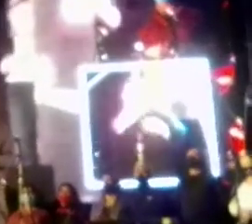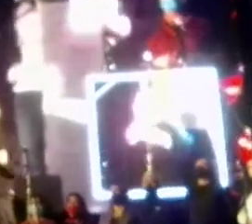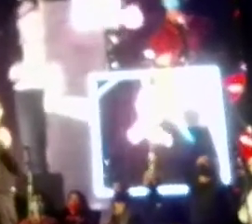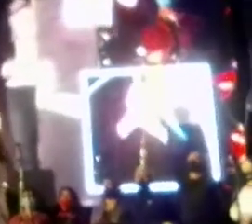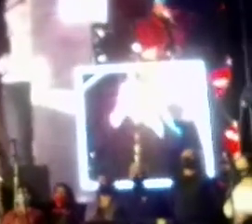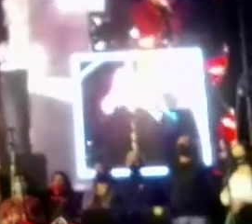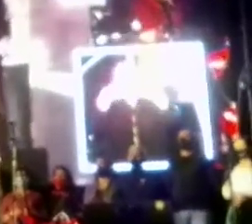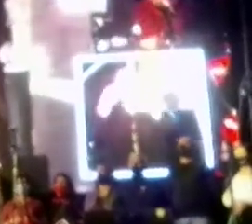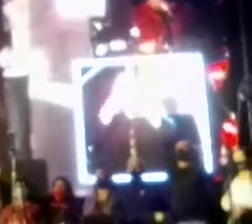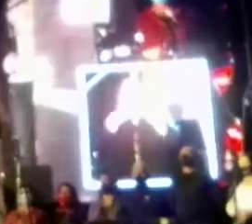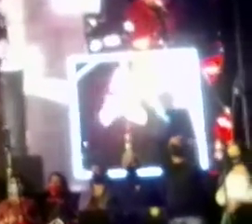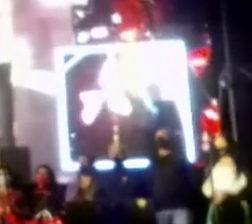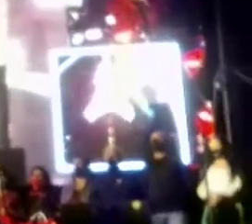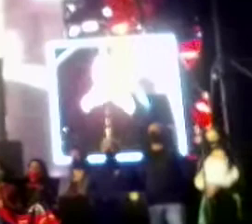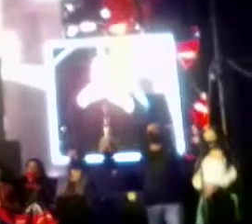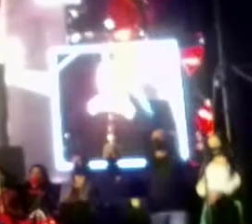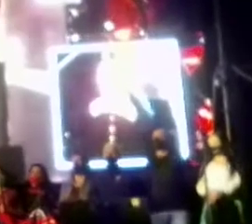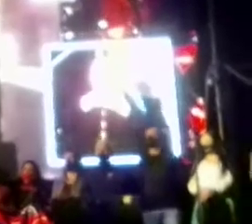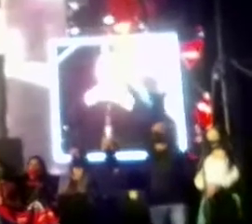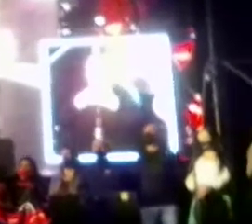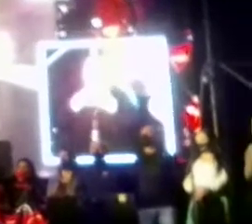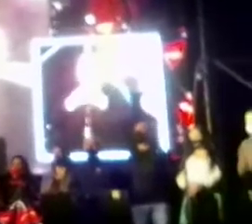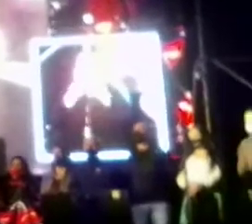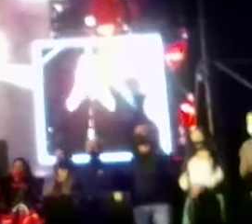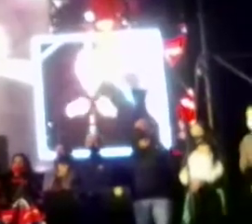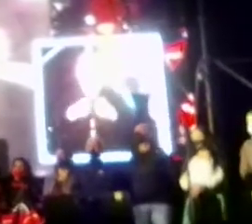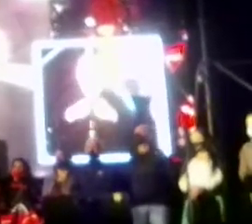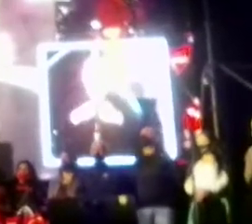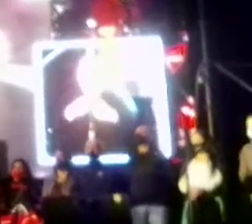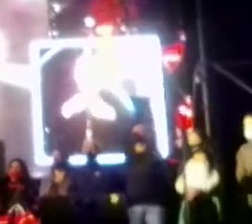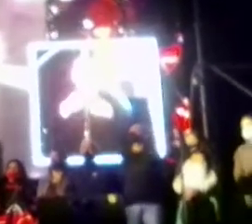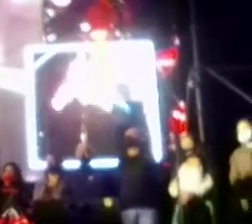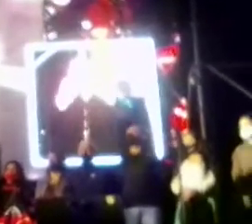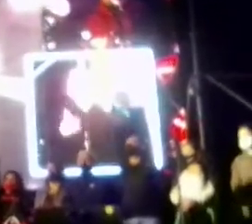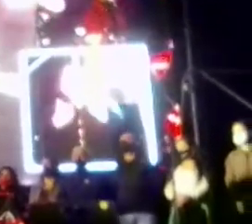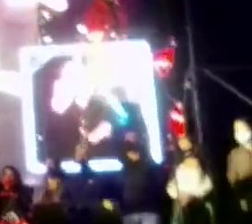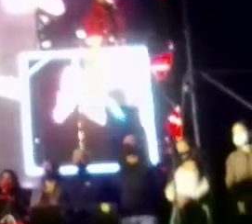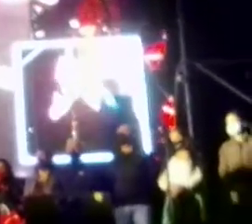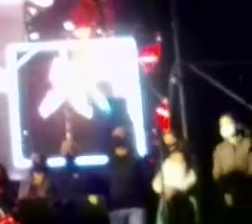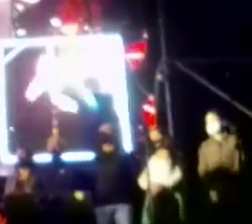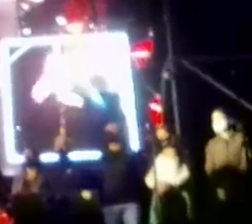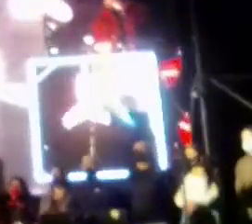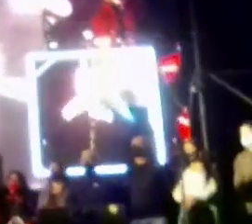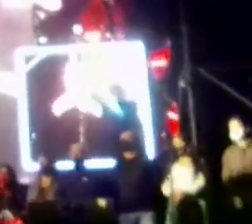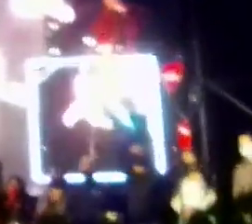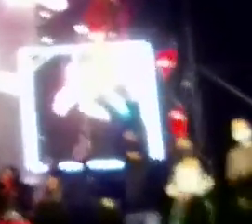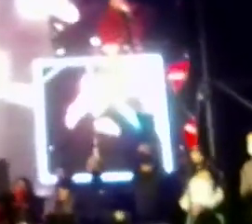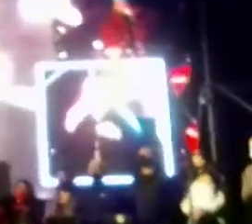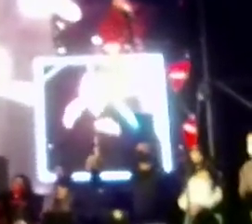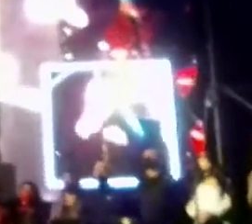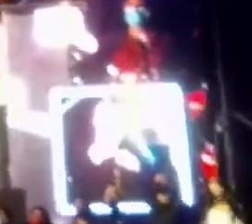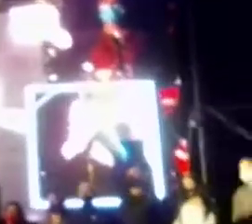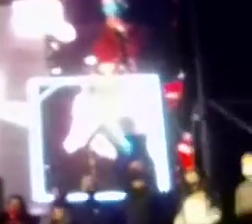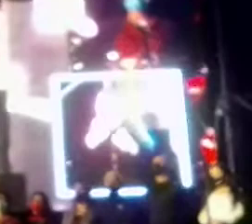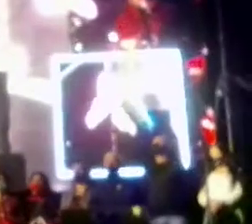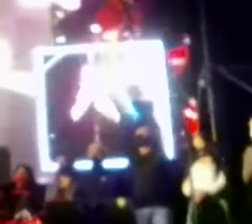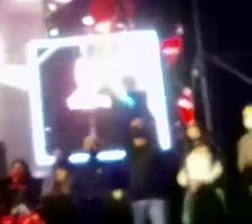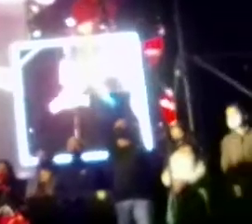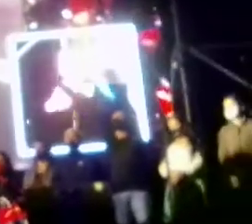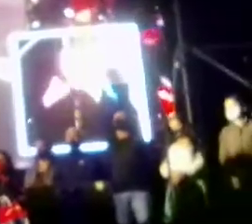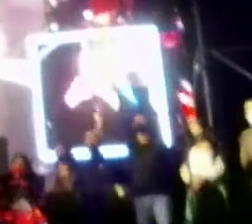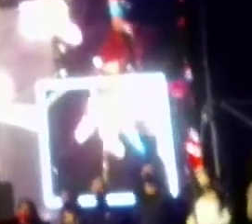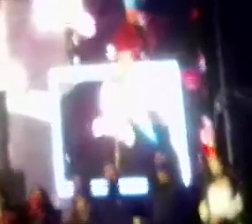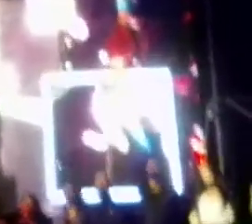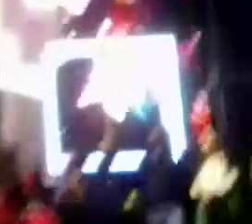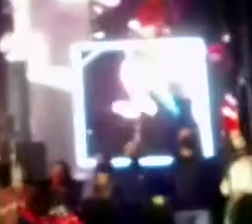pronósticos, superando obstáculo tras obstáculo, forjó lo que con justicia se ha denominado como una hazaña democrática,